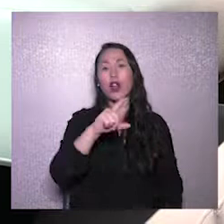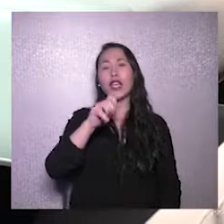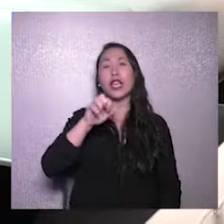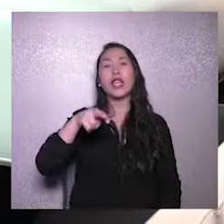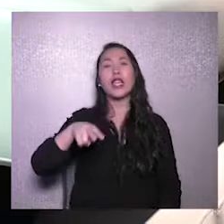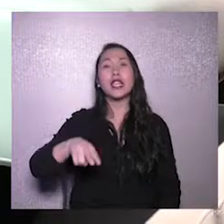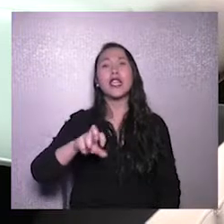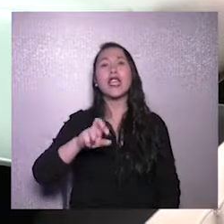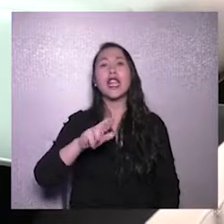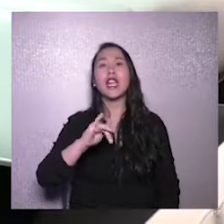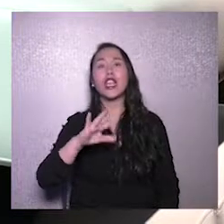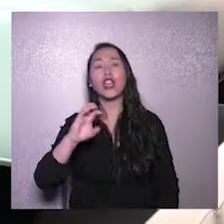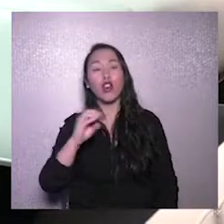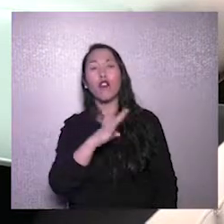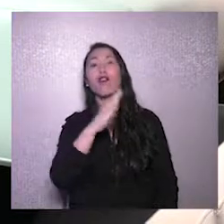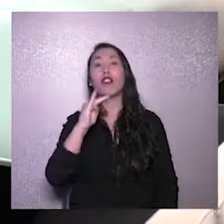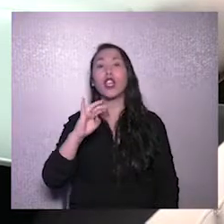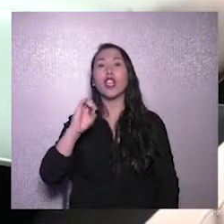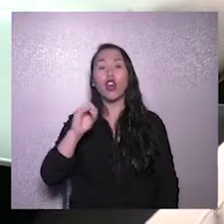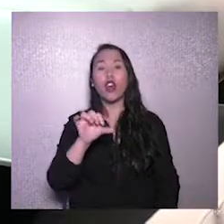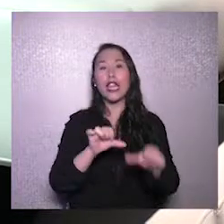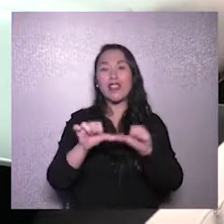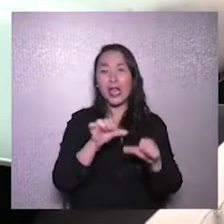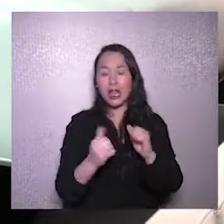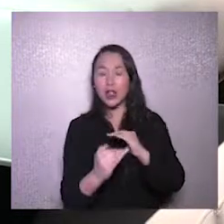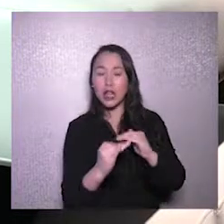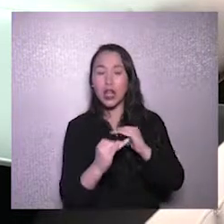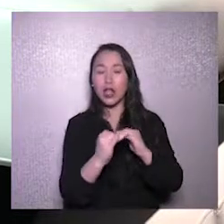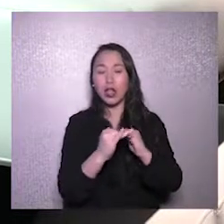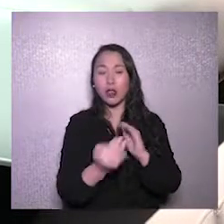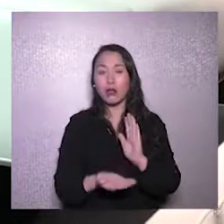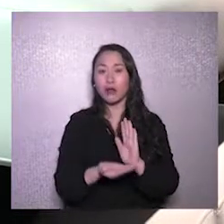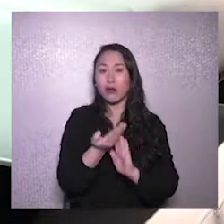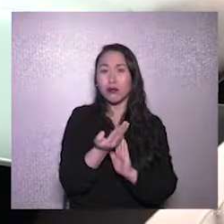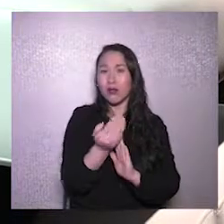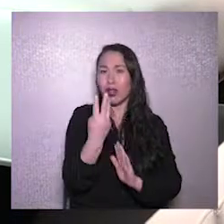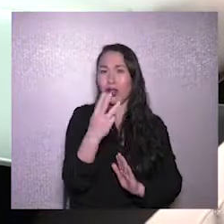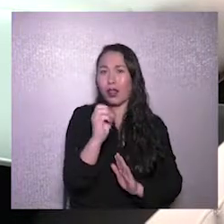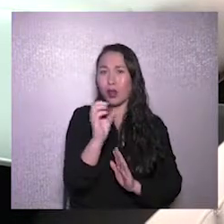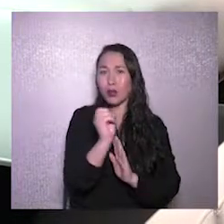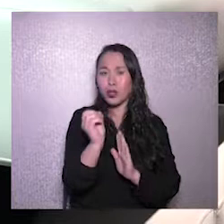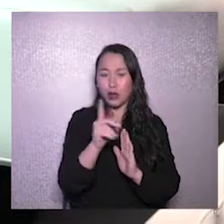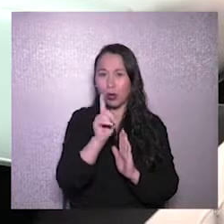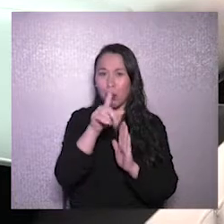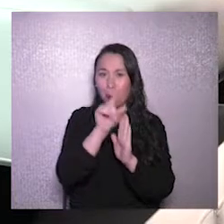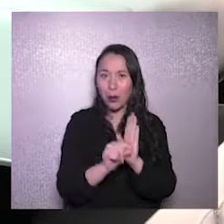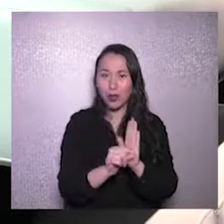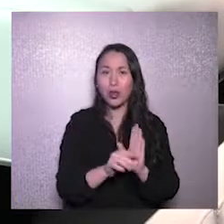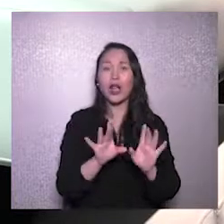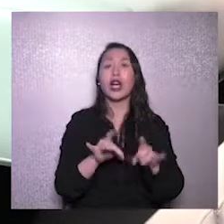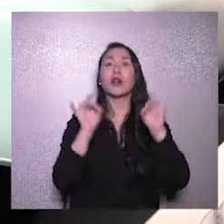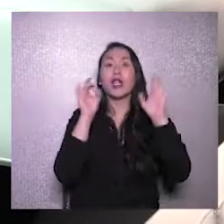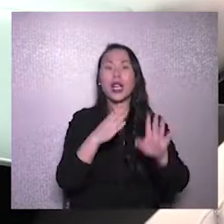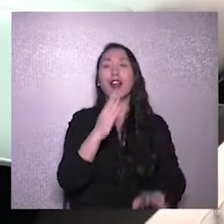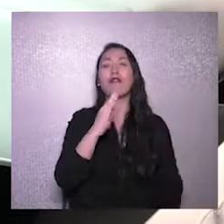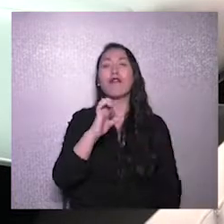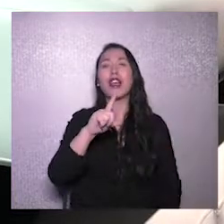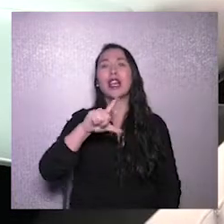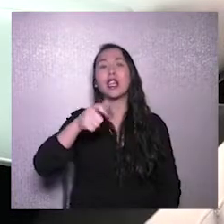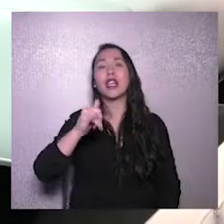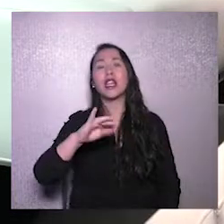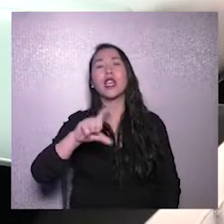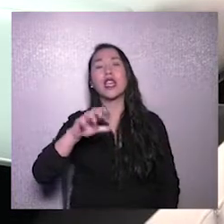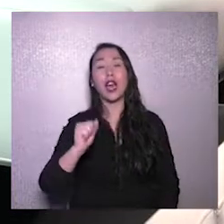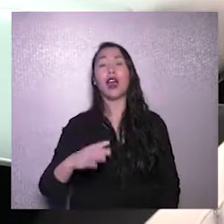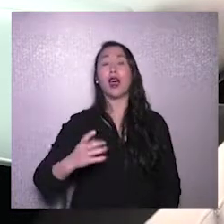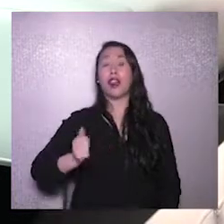bioequivalente de alta calidad y de bajo costo no supera el 30%. Australia, Bélgica, Canadá tienen al